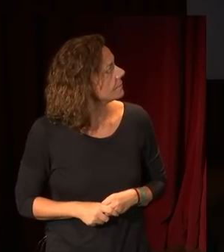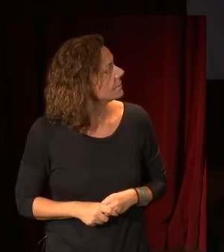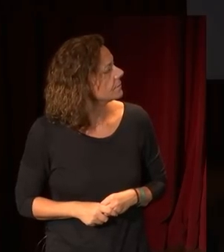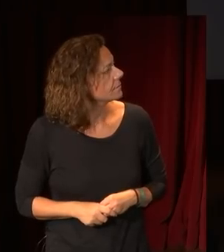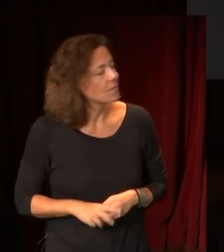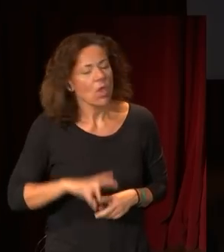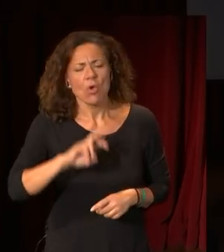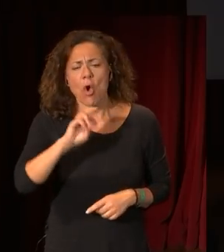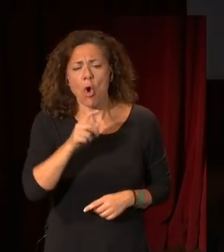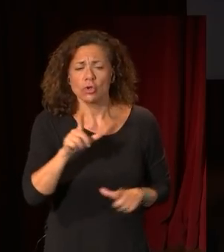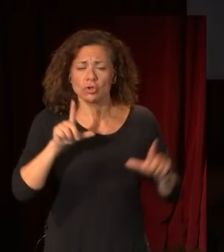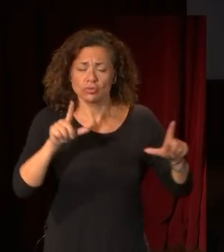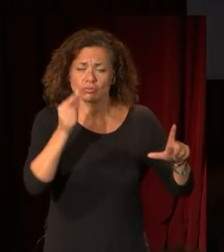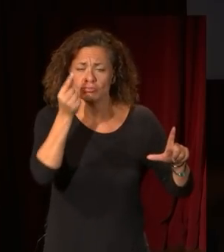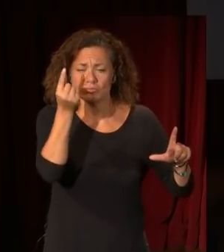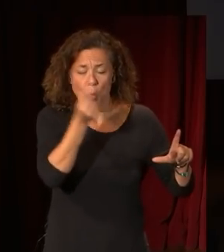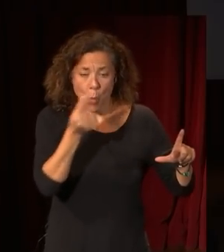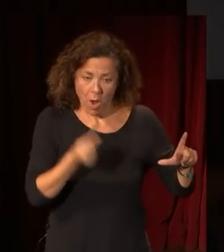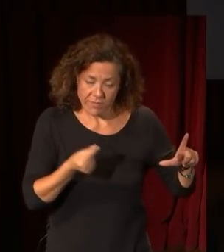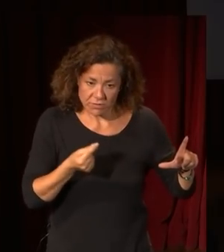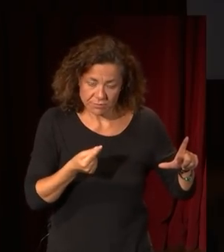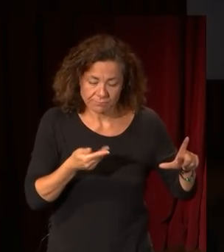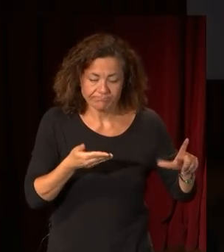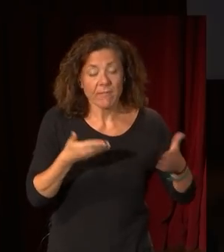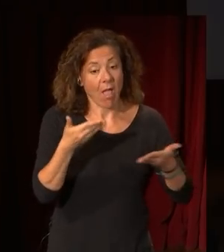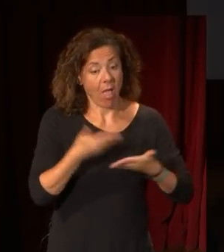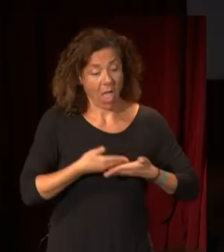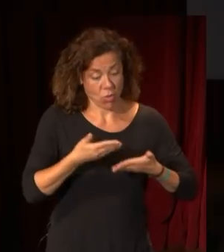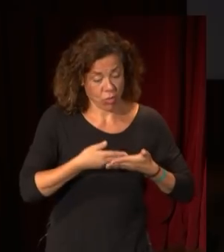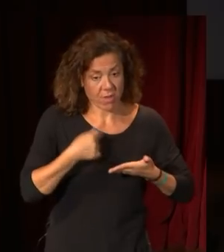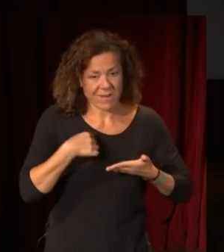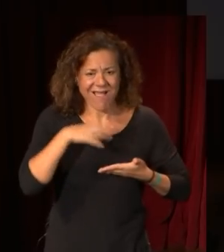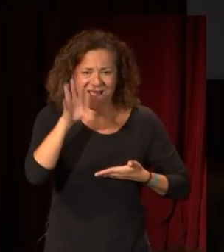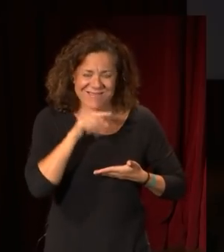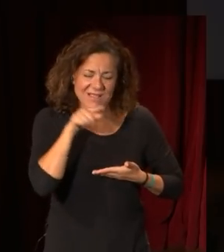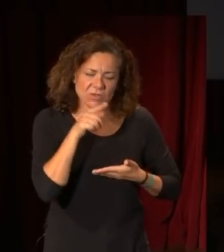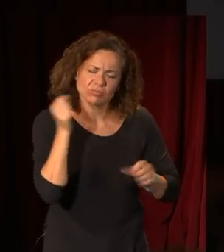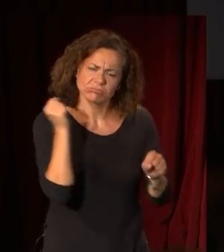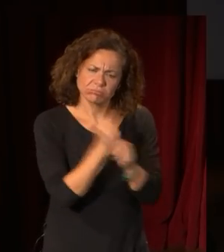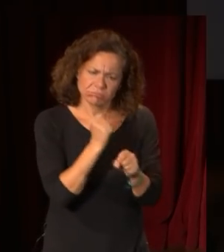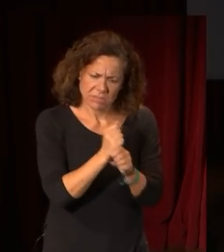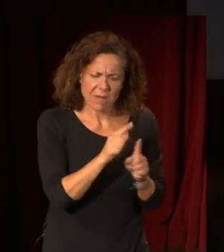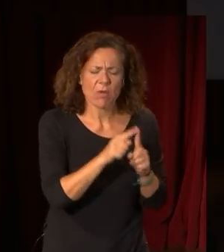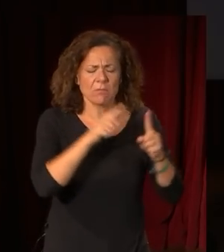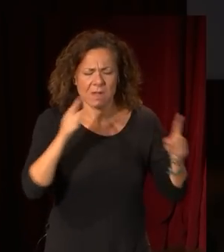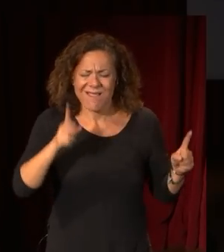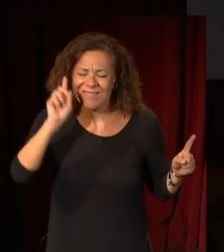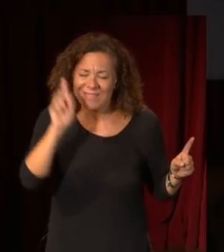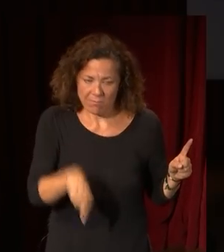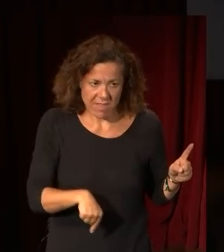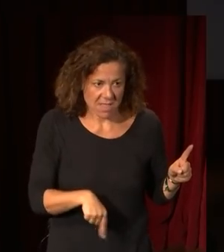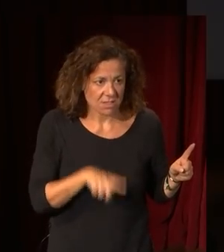otras obras nos ayudan a entender esta evolución en esa carrera profesional y también otros aspectos de la